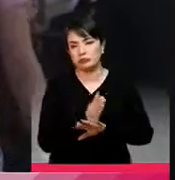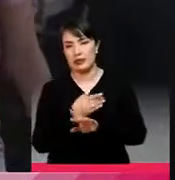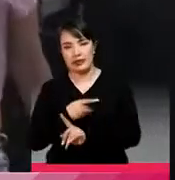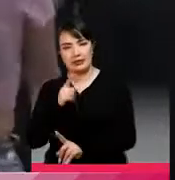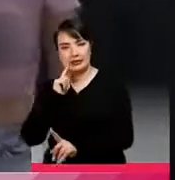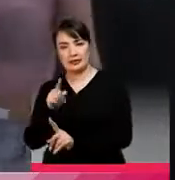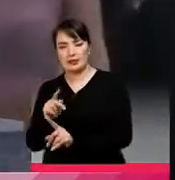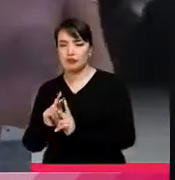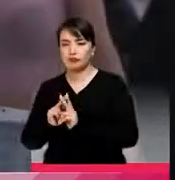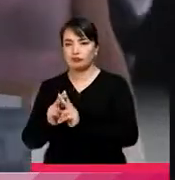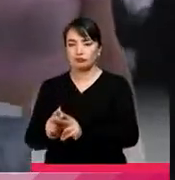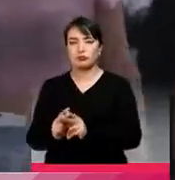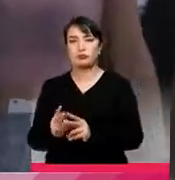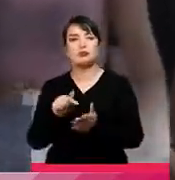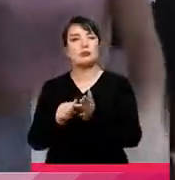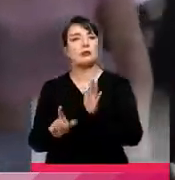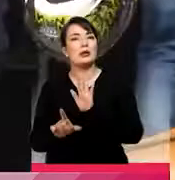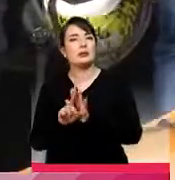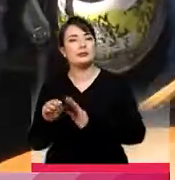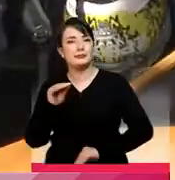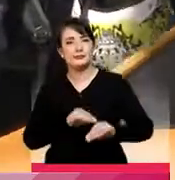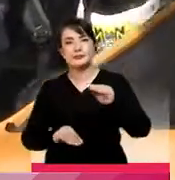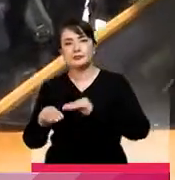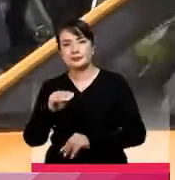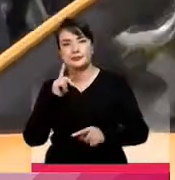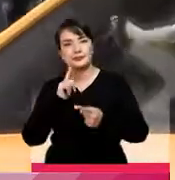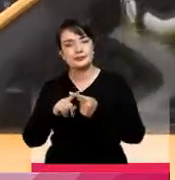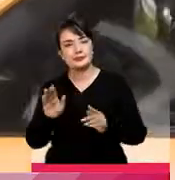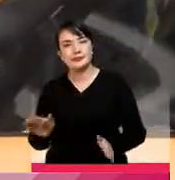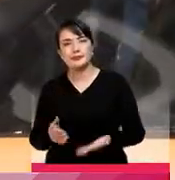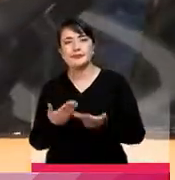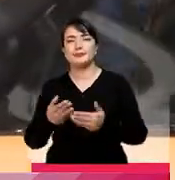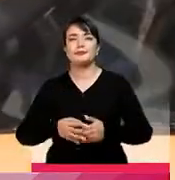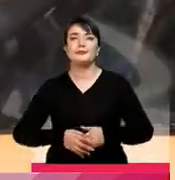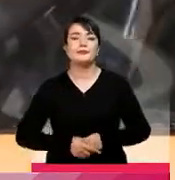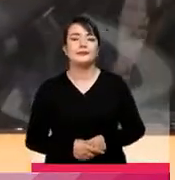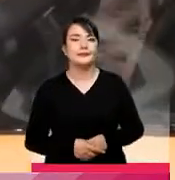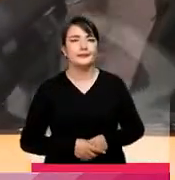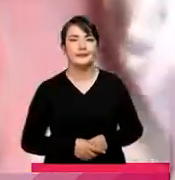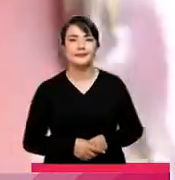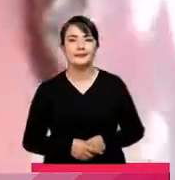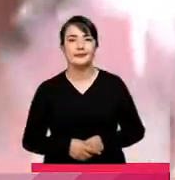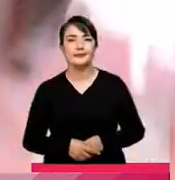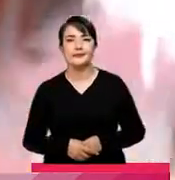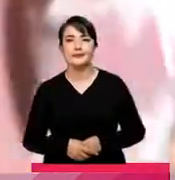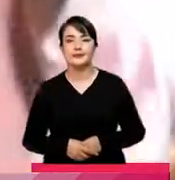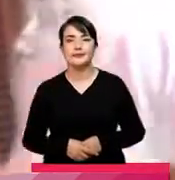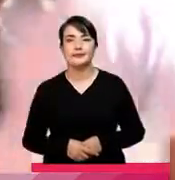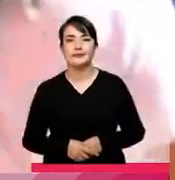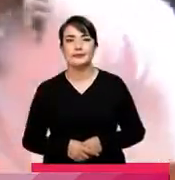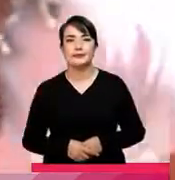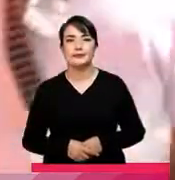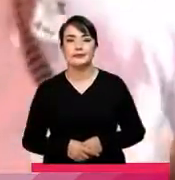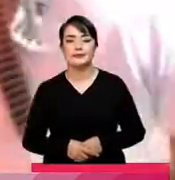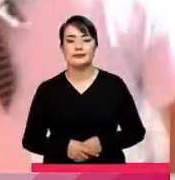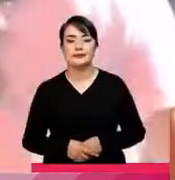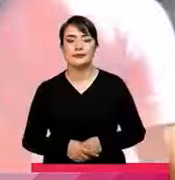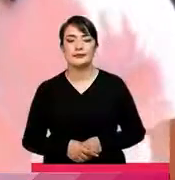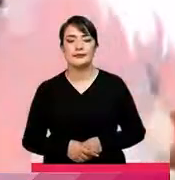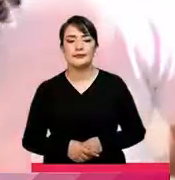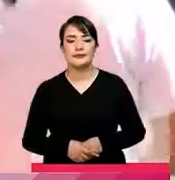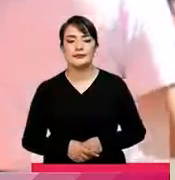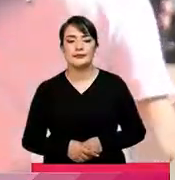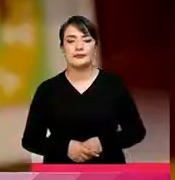nueva línea permite aumentar la inversión pública para incrementar el empleo la capacidad productiva de los territorios y la sostenibilidad de los programas